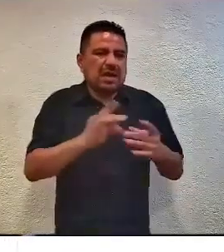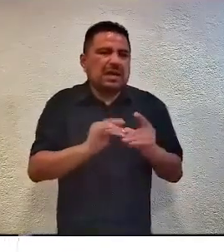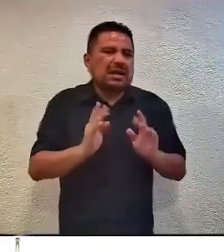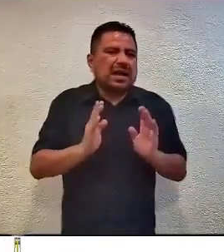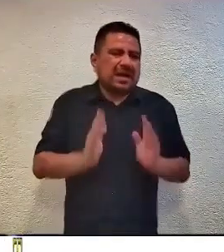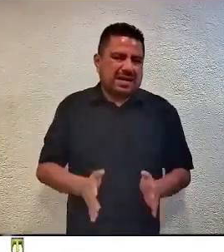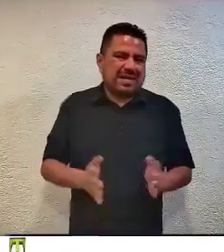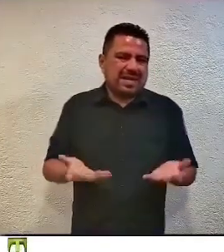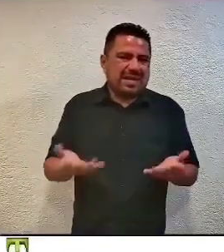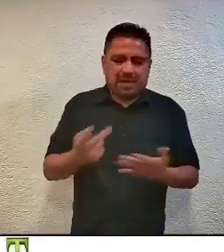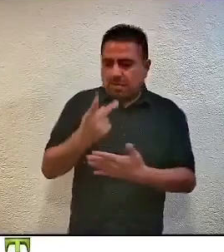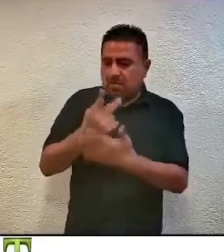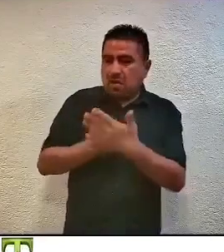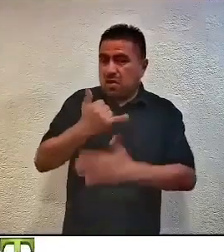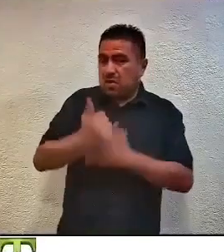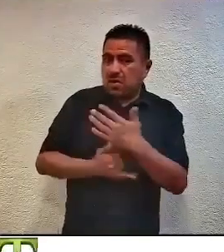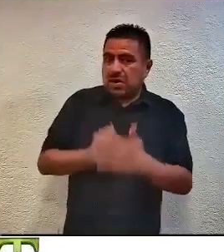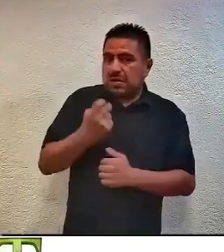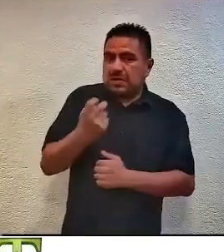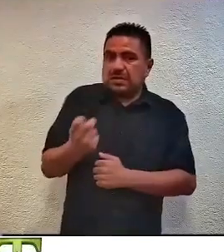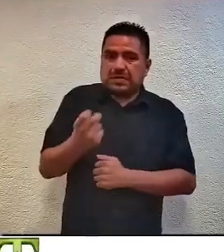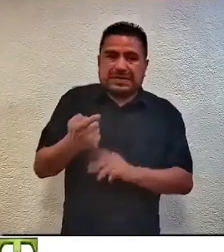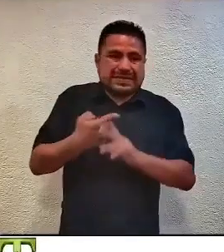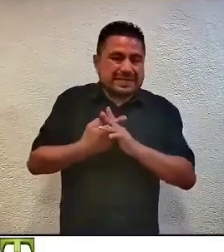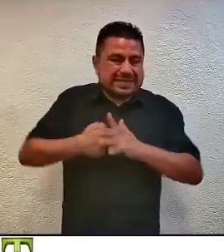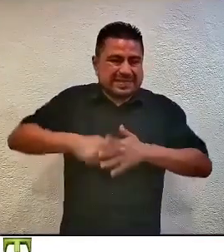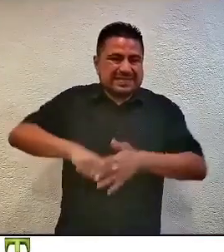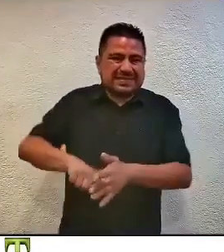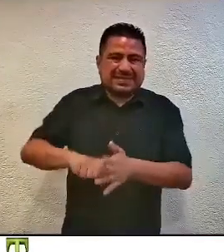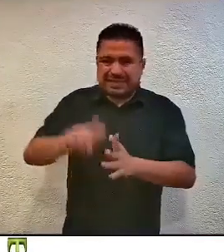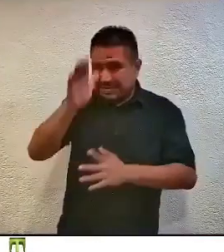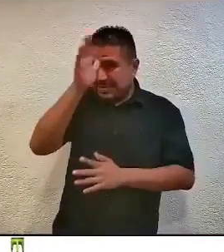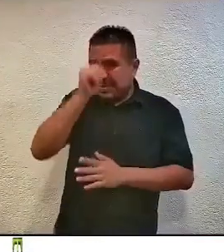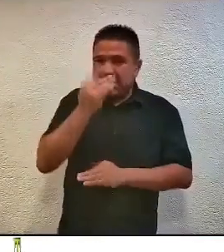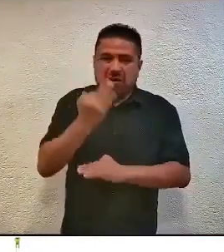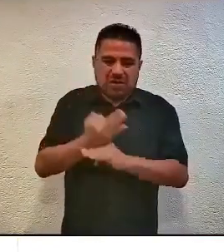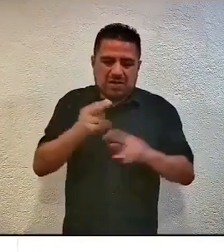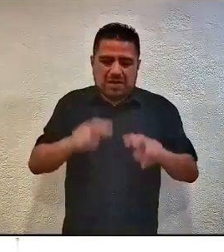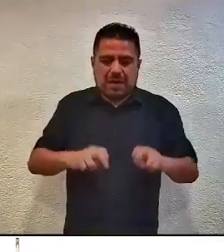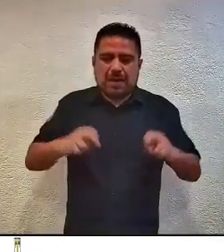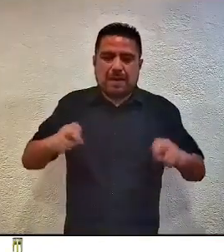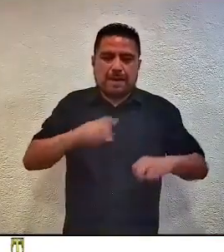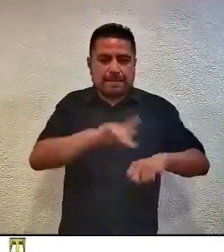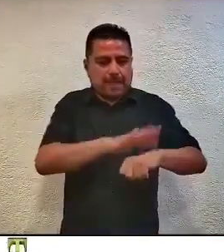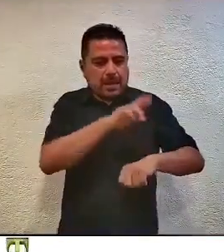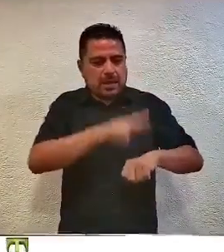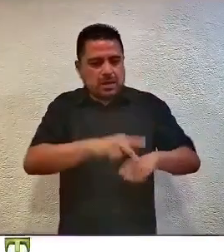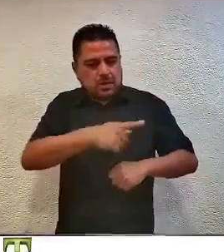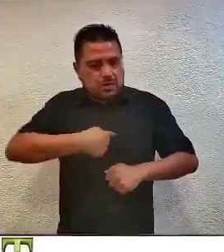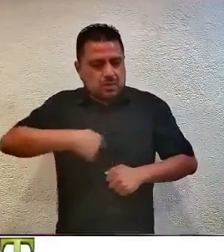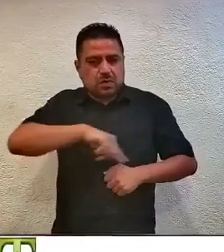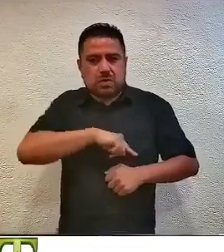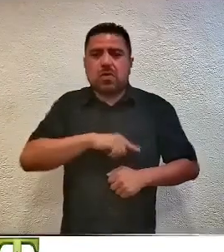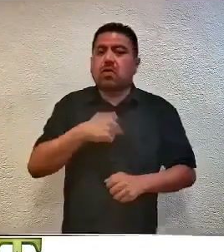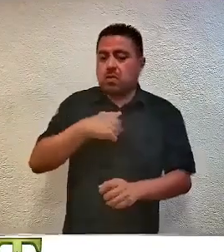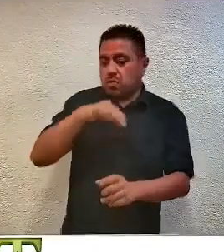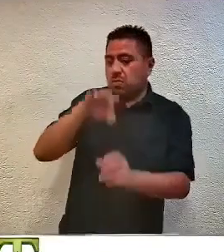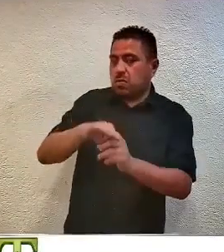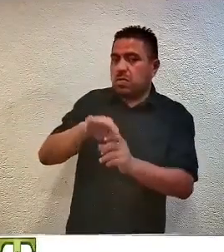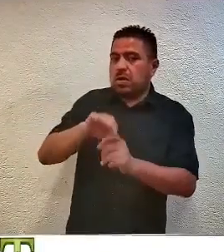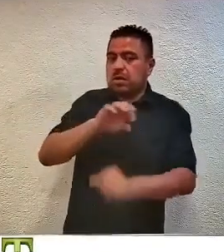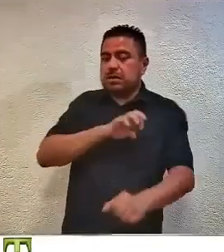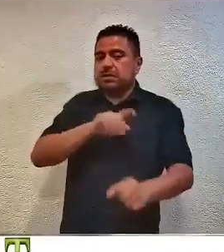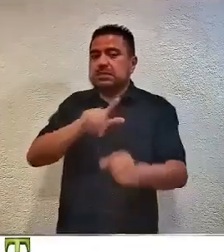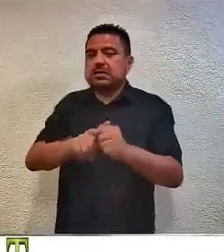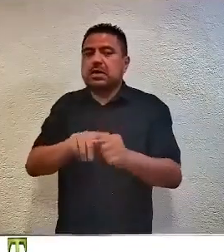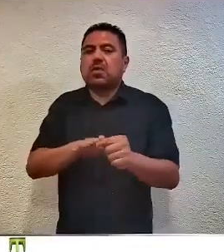en el proyecto inicial que se aprobó en este pleno por mayoría de votos, tuve un voto particular